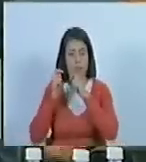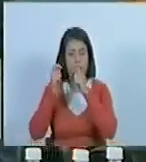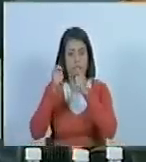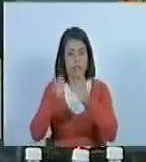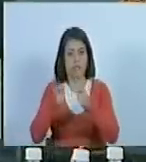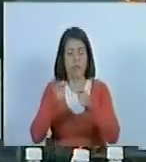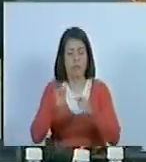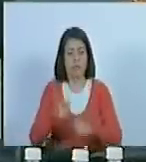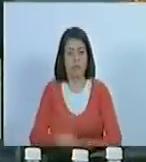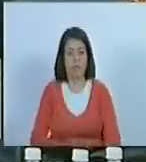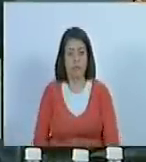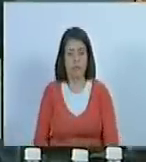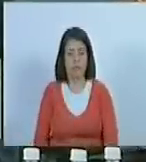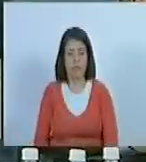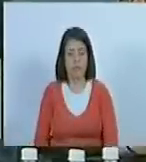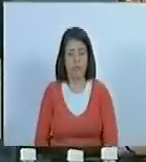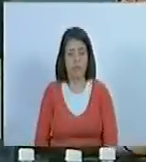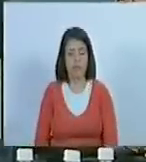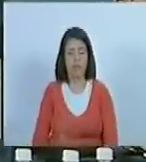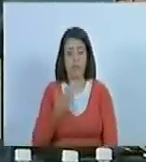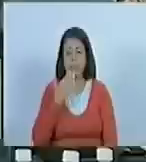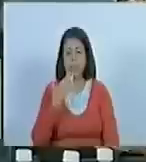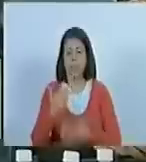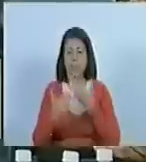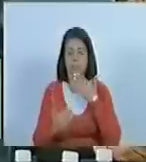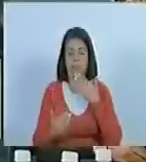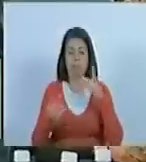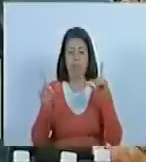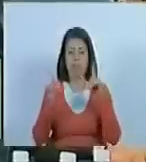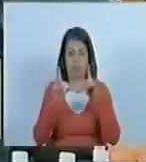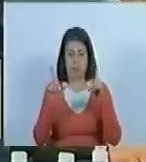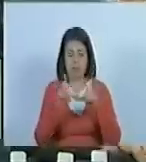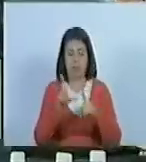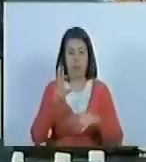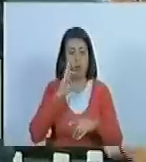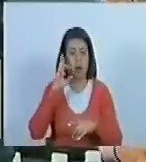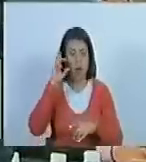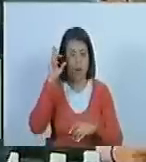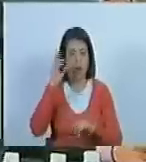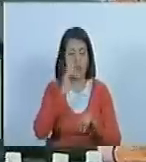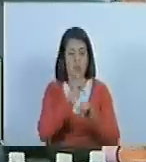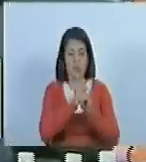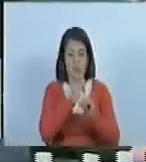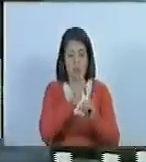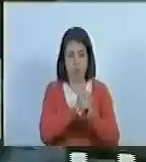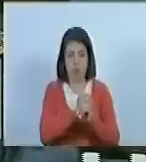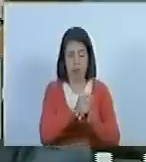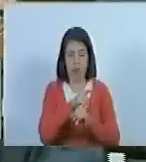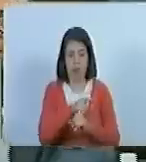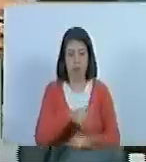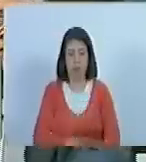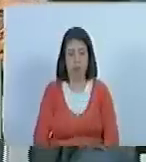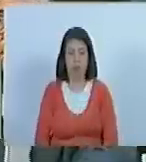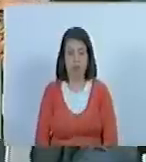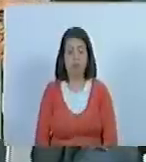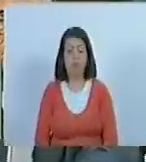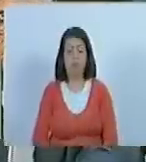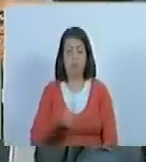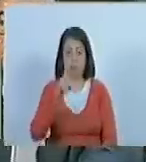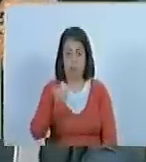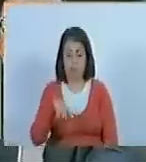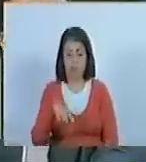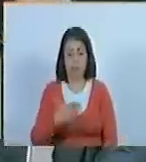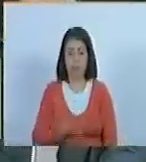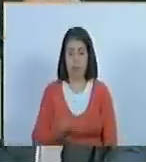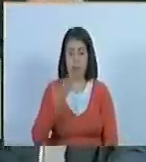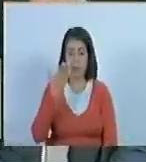otorgamiento de concesiones a los medios de comunicación, radio y televisión, así como el